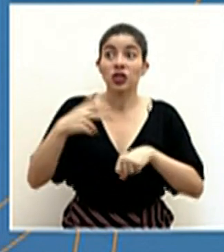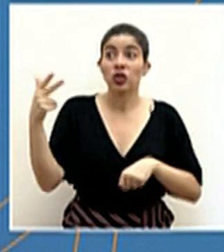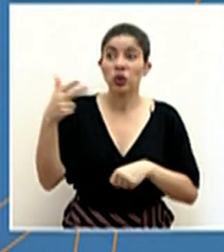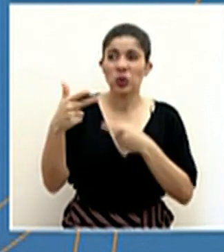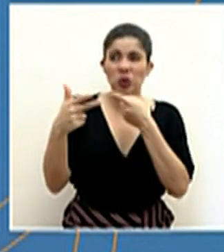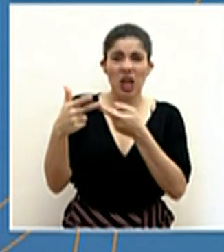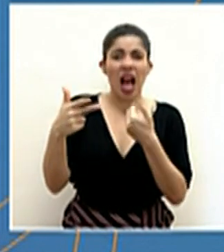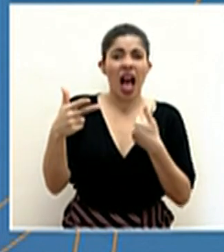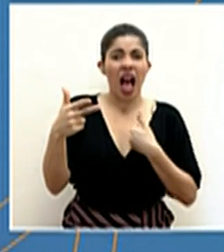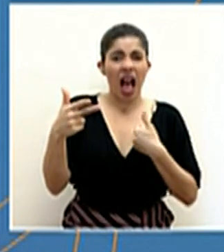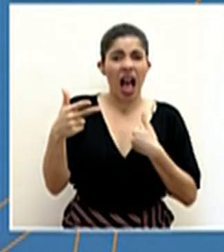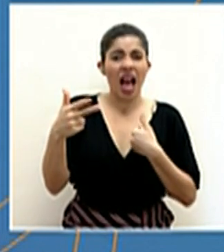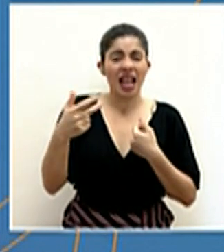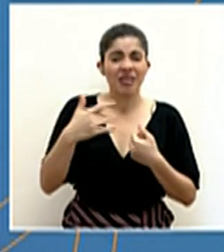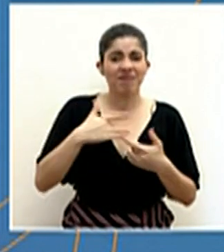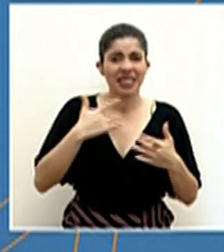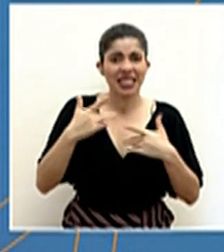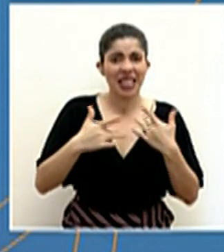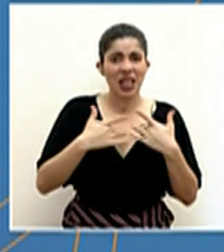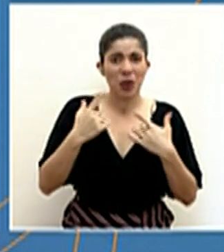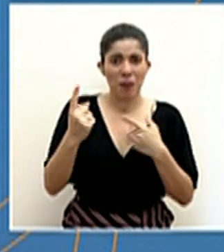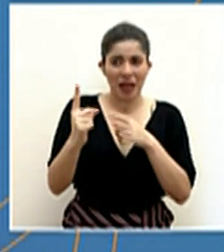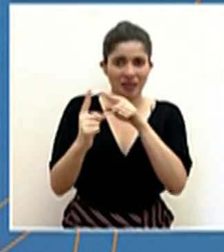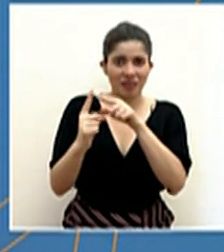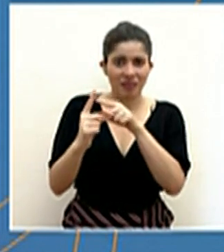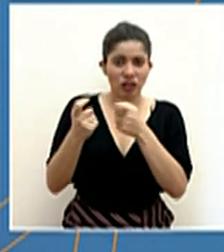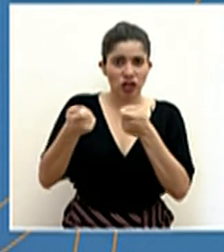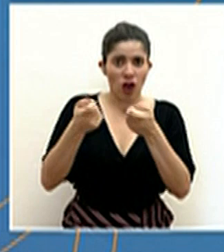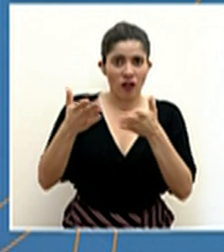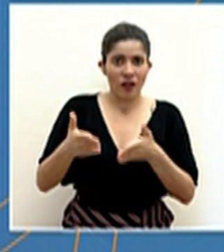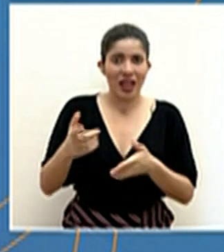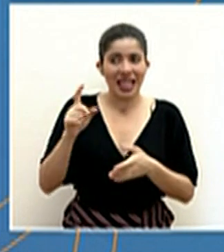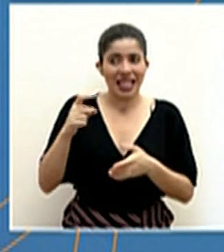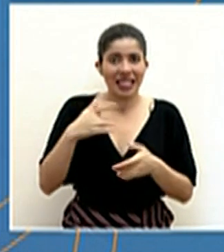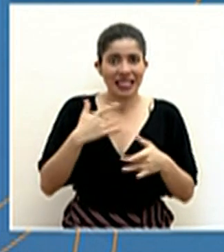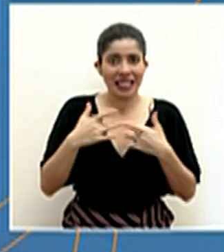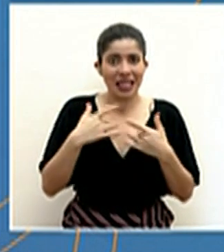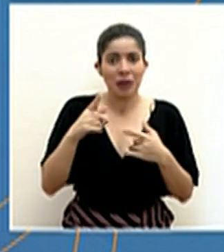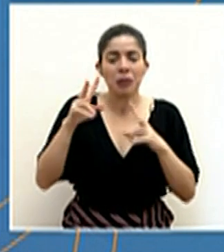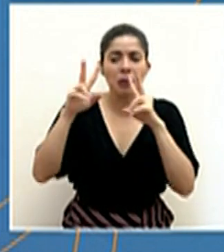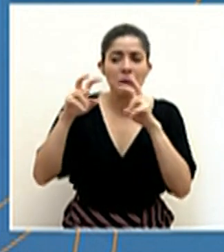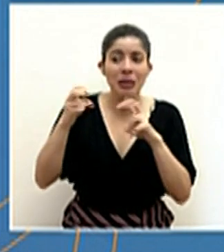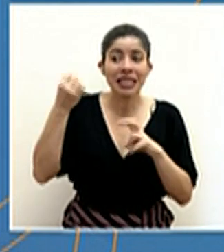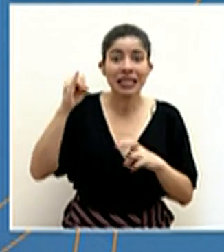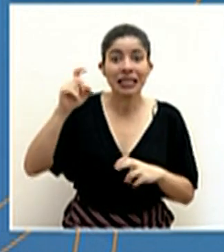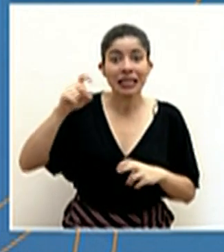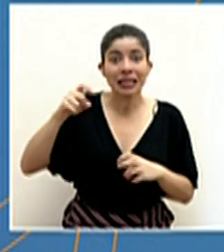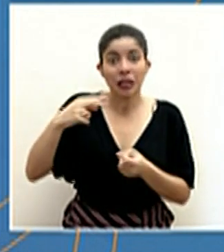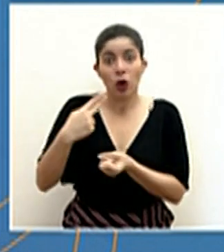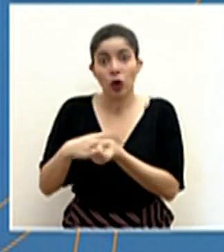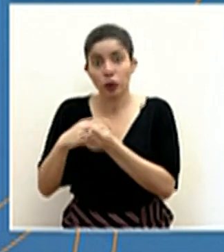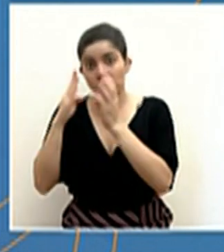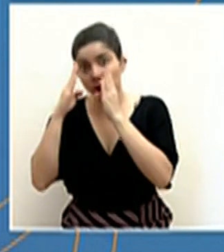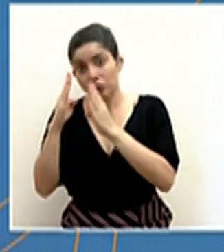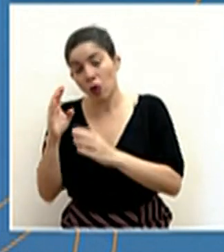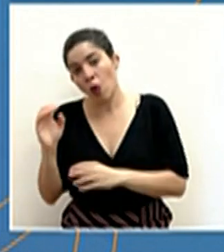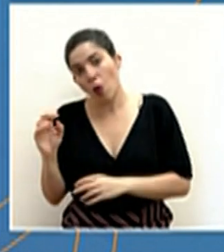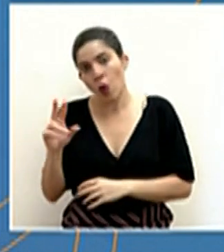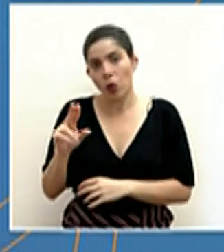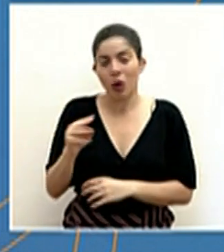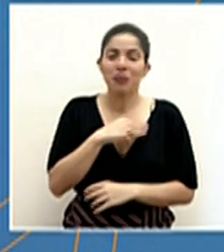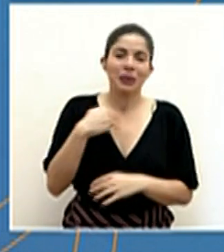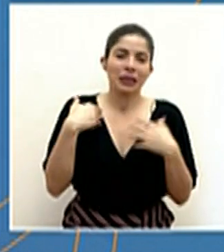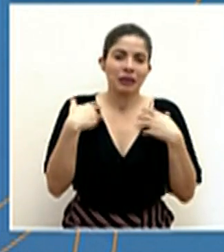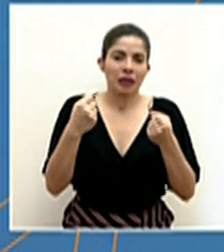sintomático, debe determinarse si se requiere atención médica o no. Como ha dicho muchas veces el ministro de